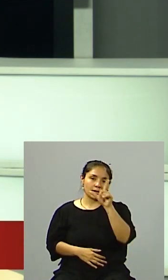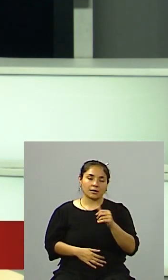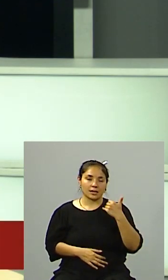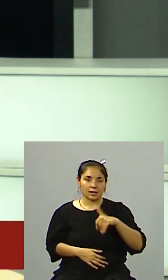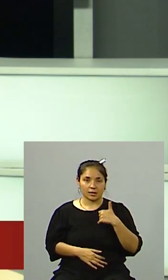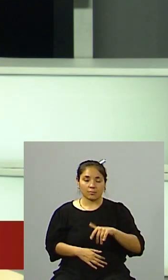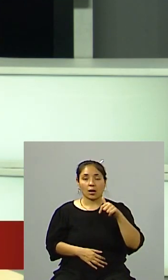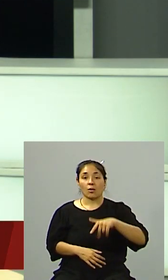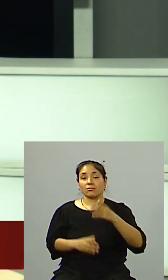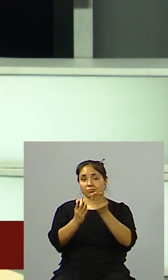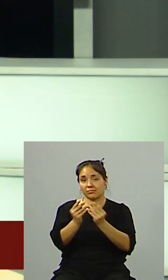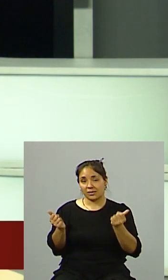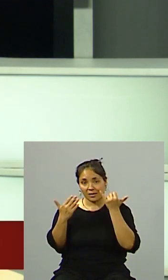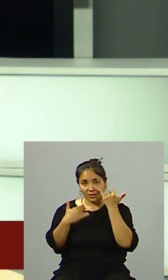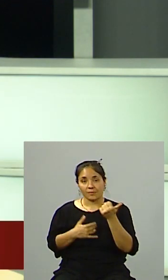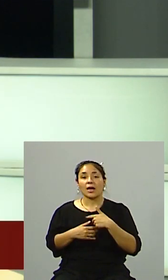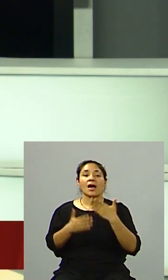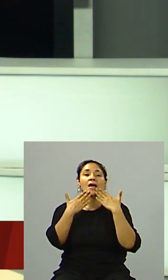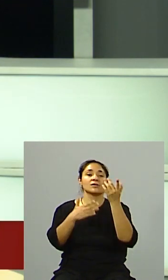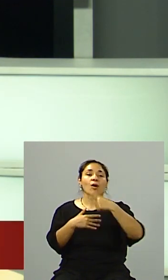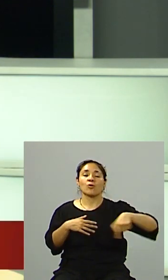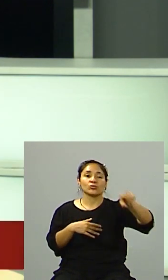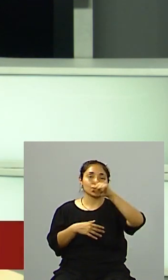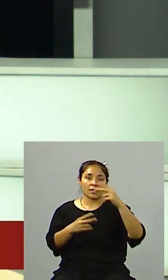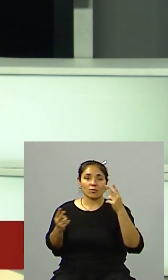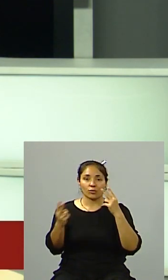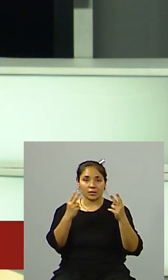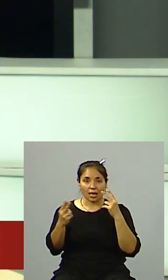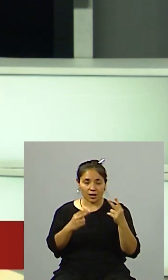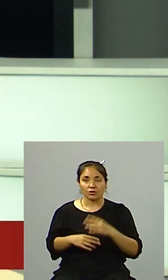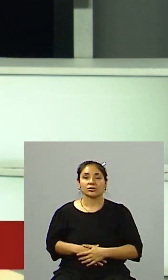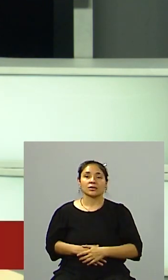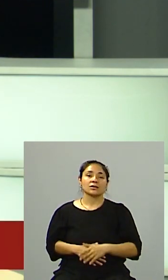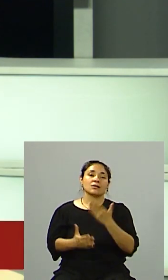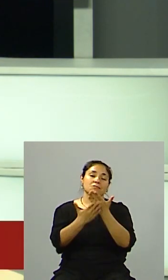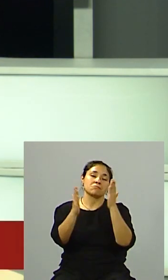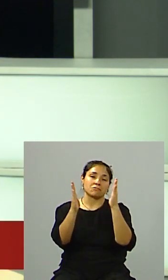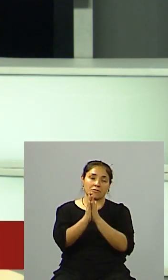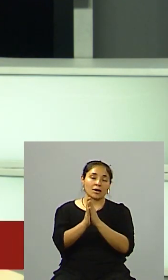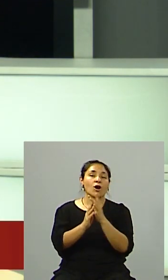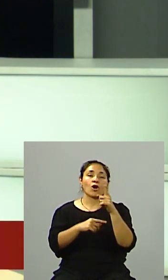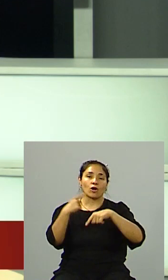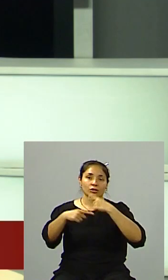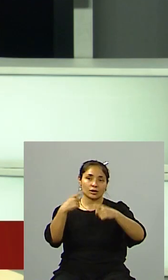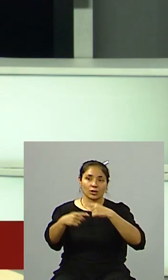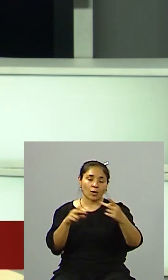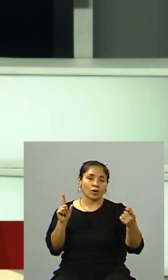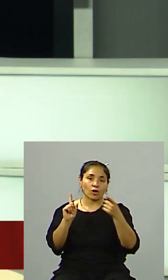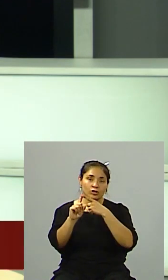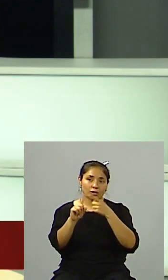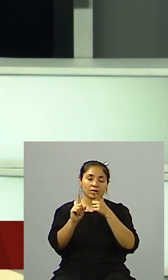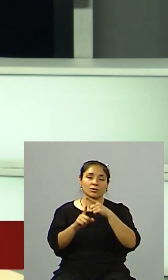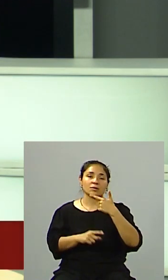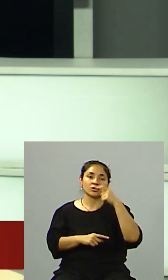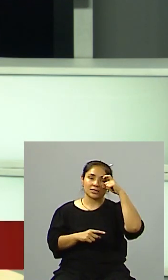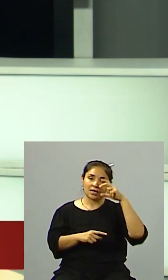Argentina. Nos tenemos que ir, gracias a ustedes por estar del otro lado, como siempre. Les pedimos que sigan, por supuesto, en contacto con nosotros a través de Señalú, y si quieren